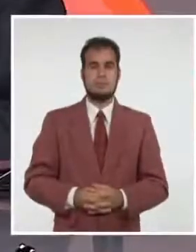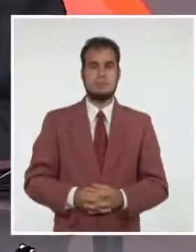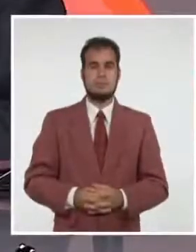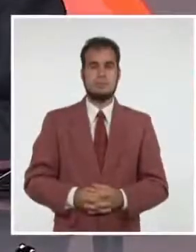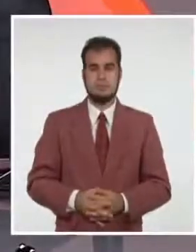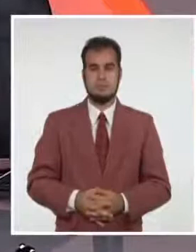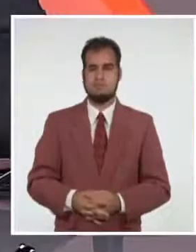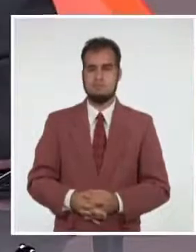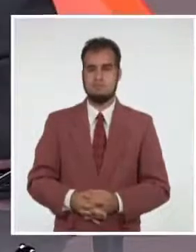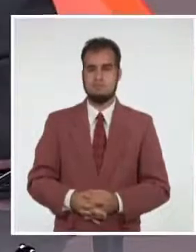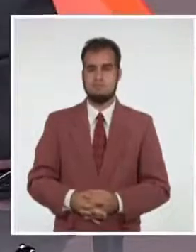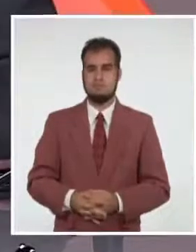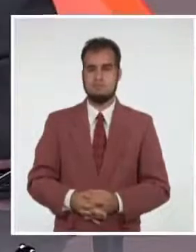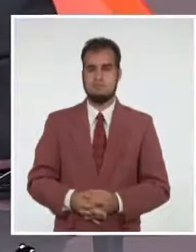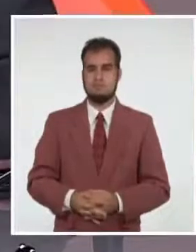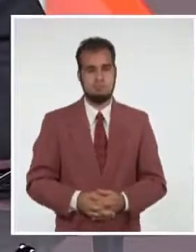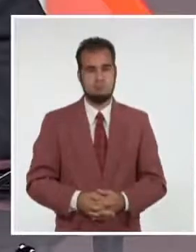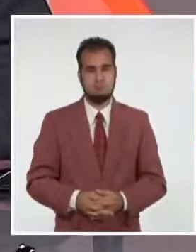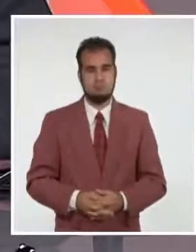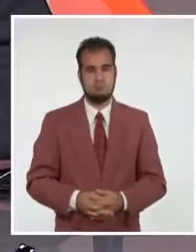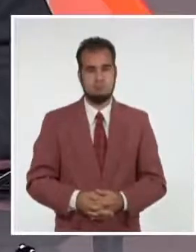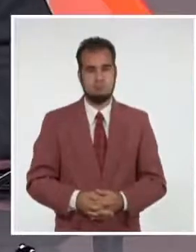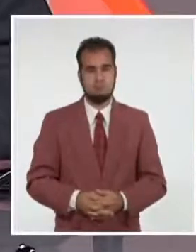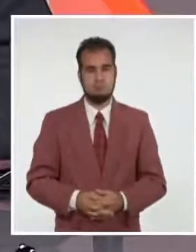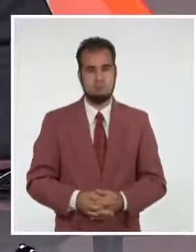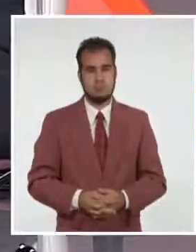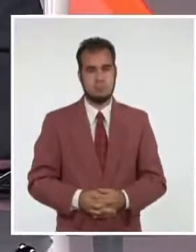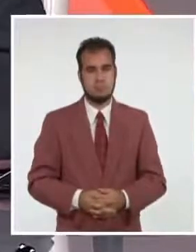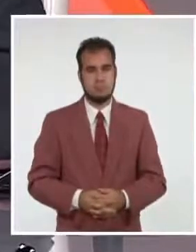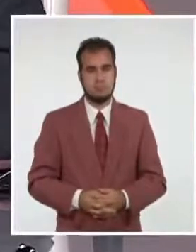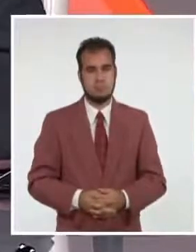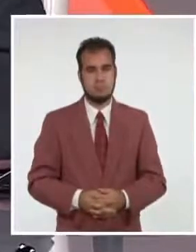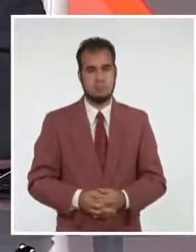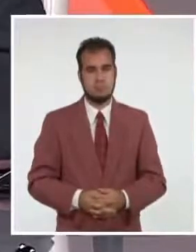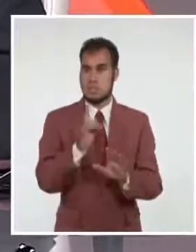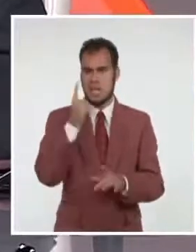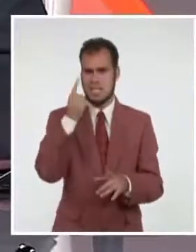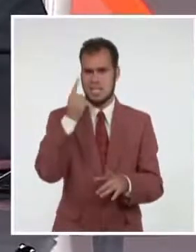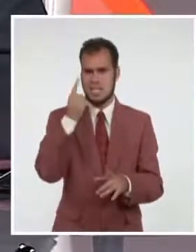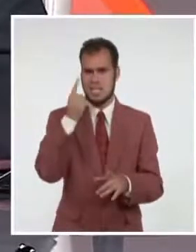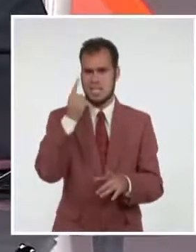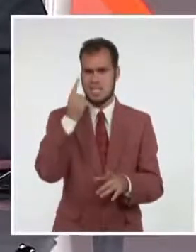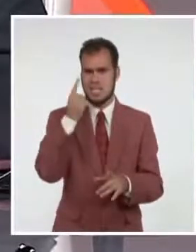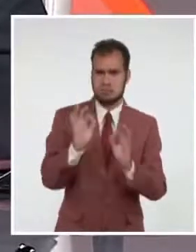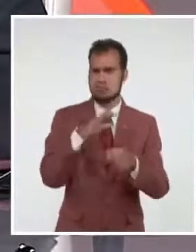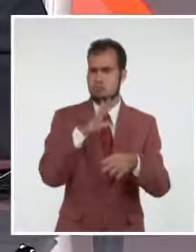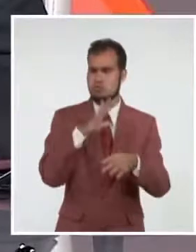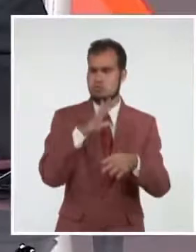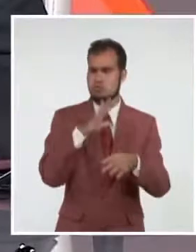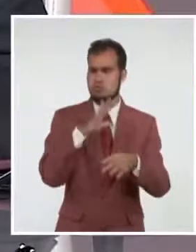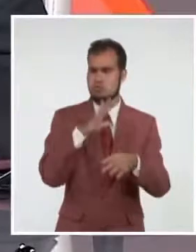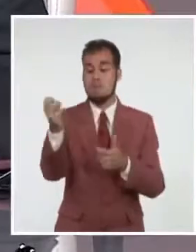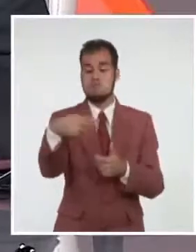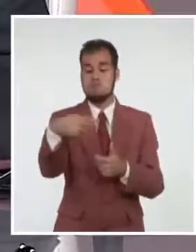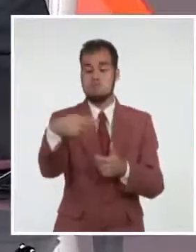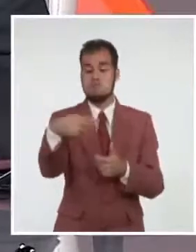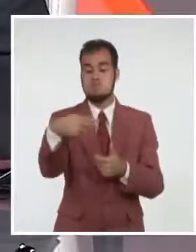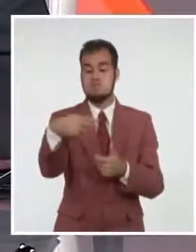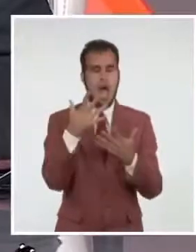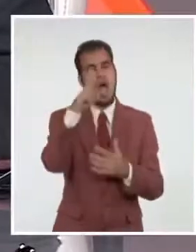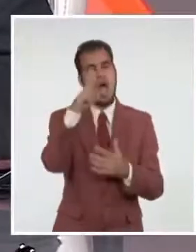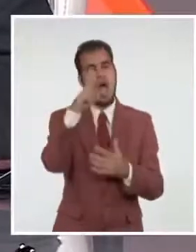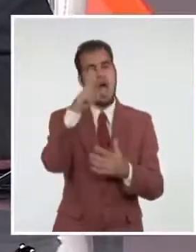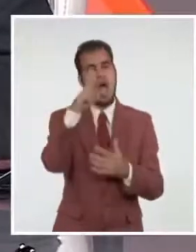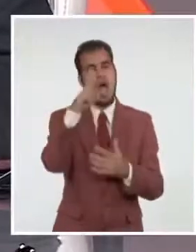Bueno, y nos están oyendo, doctora Eliana, me escribió Lidia Esther Brunet y me dice ahora, transmite en la Mesa Redonda sobre